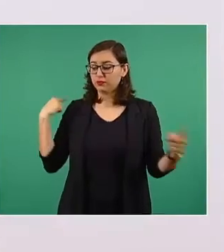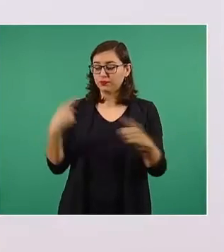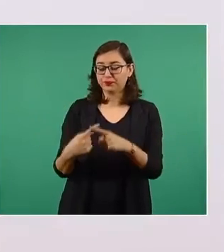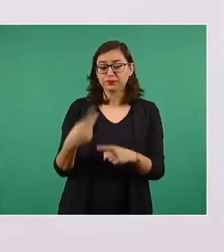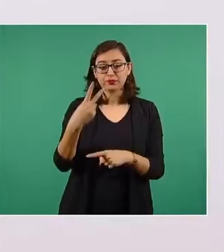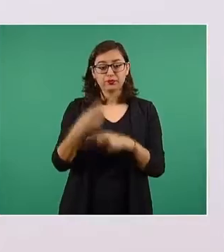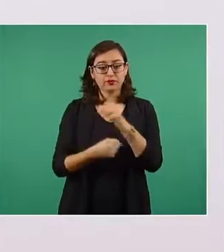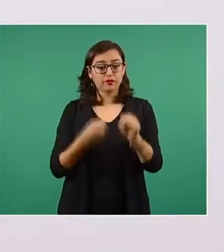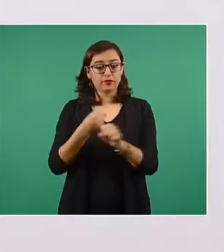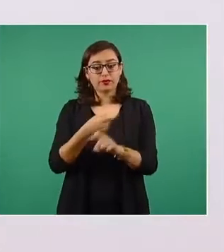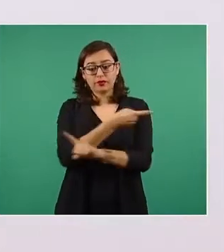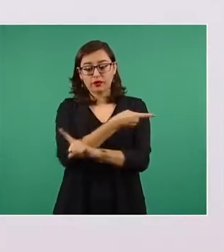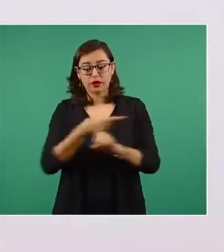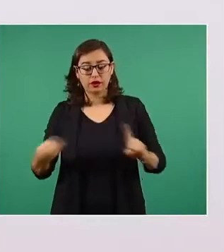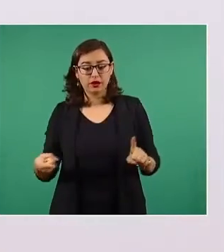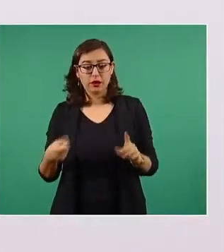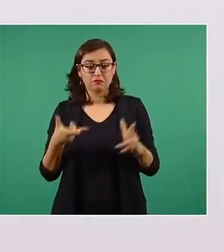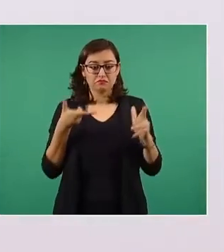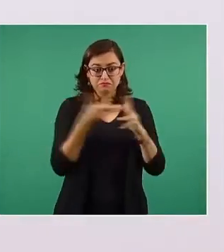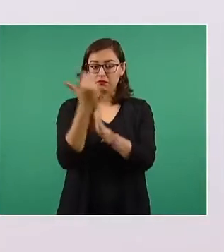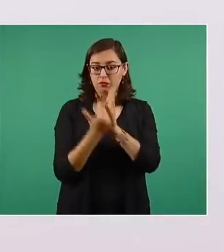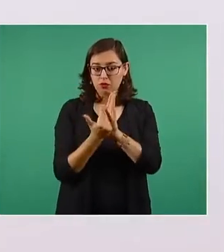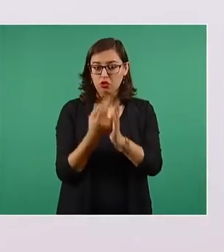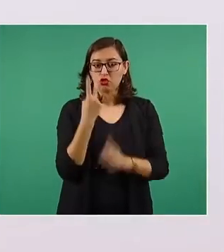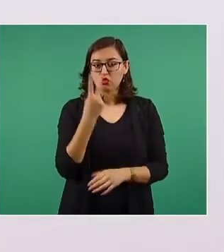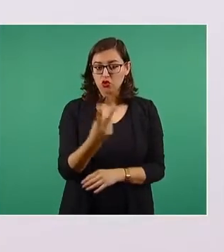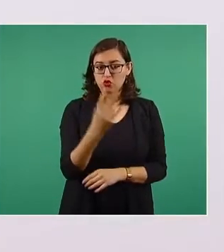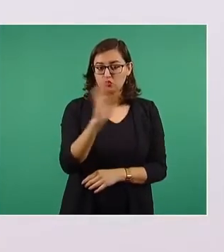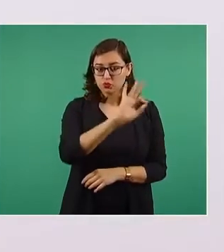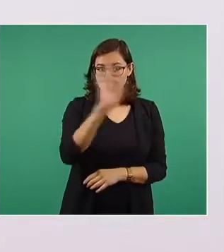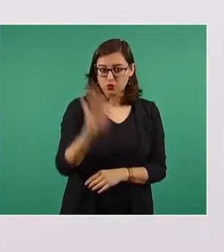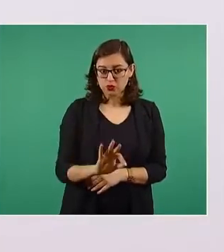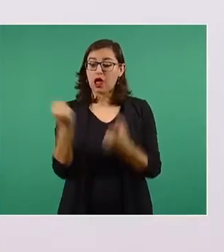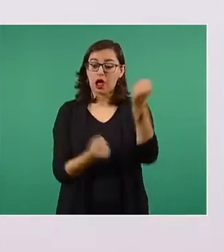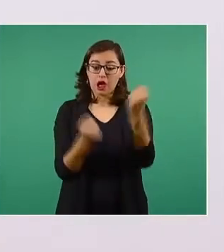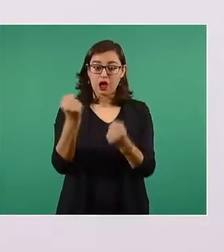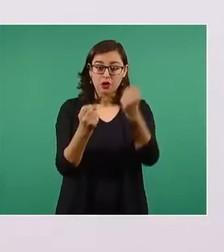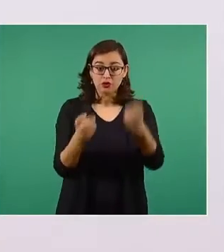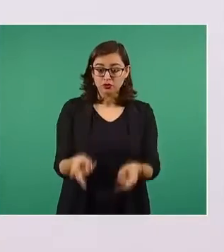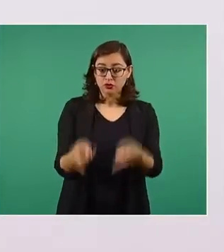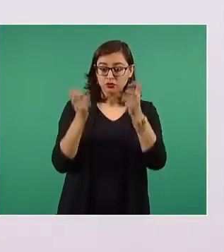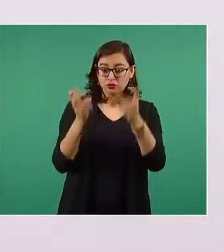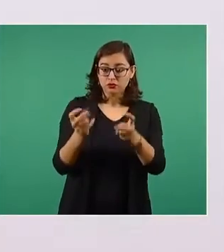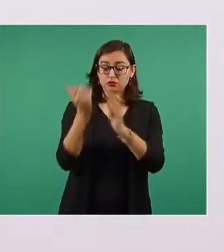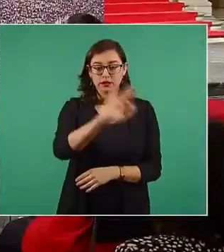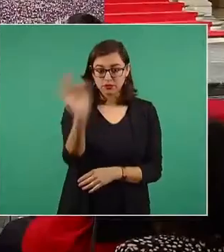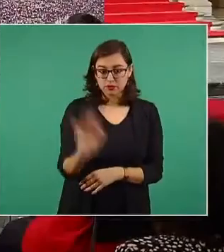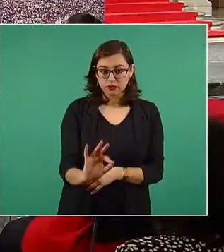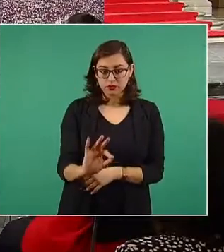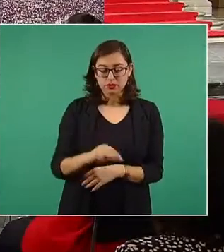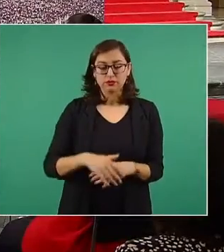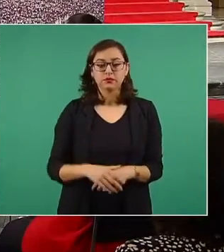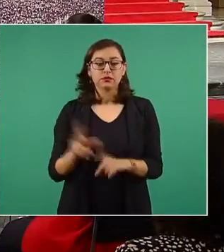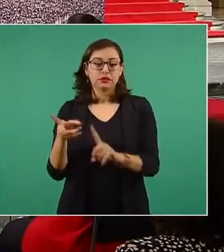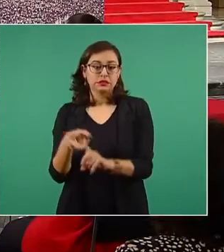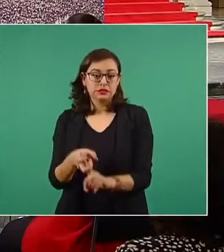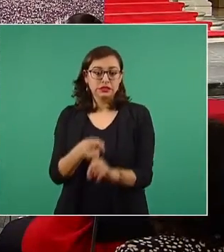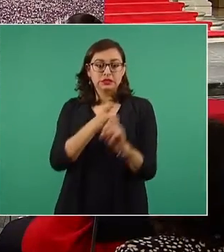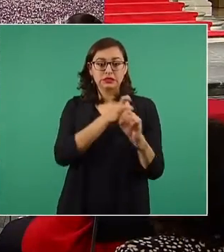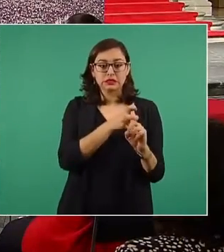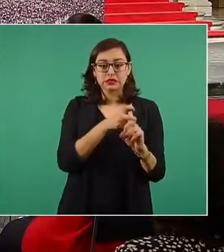han disminuido 2 por ciento el robo de vehículo en 40% el secuestro